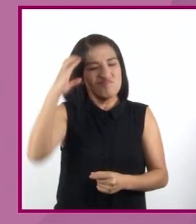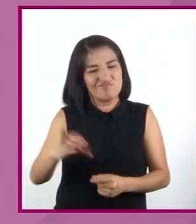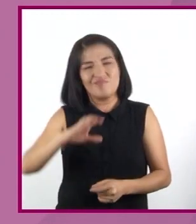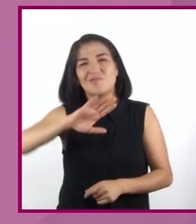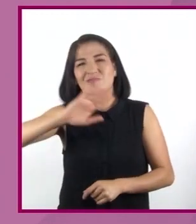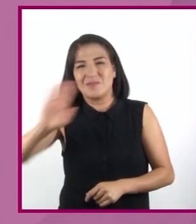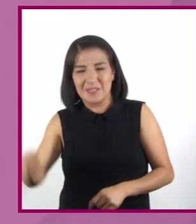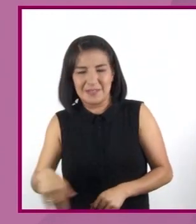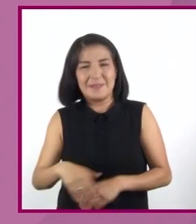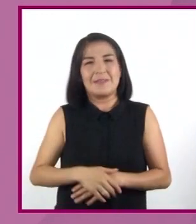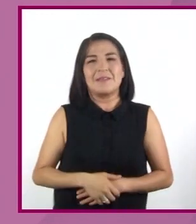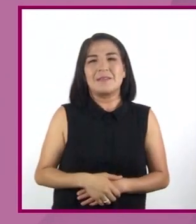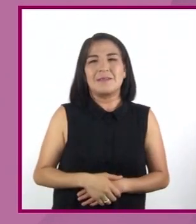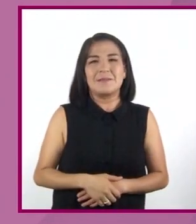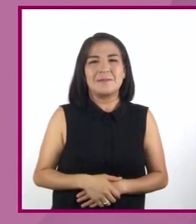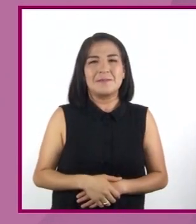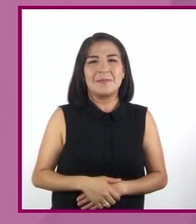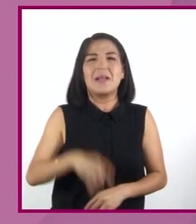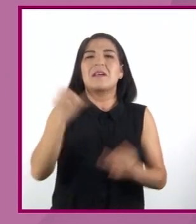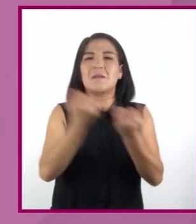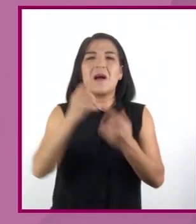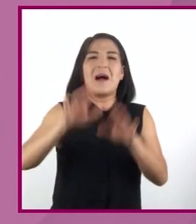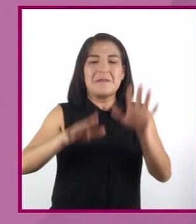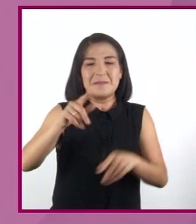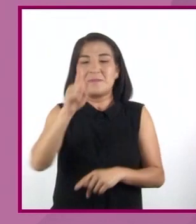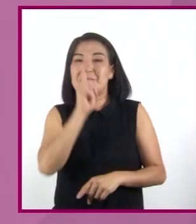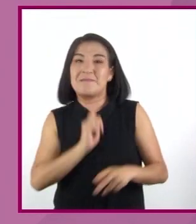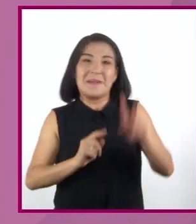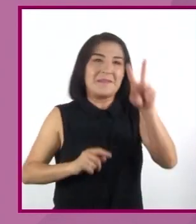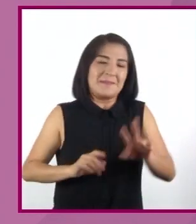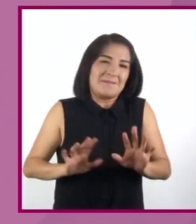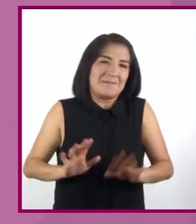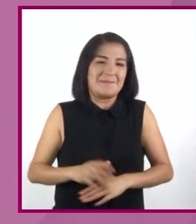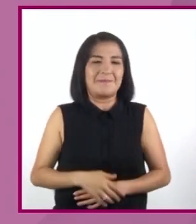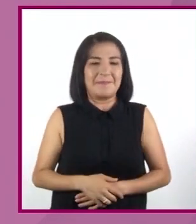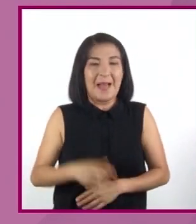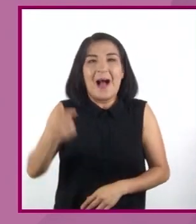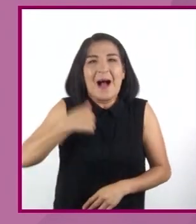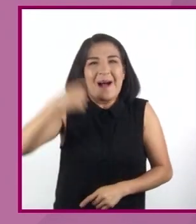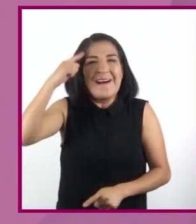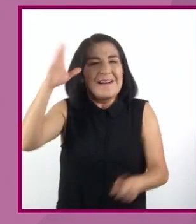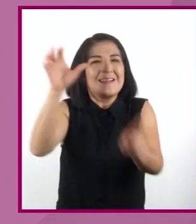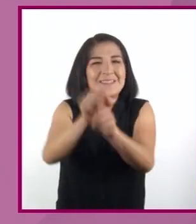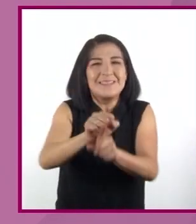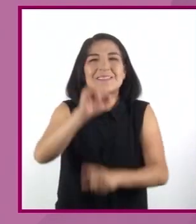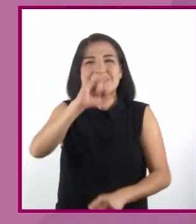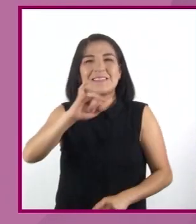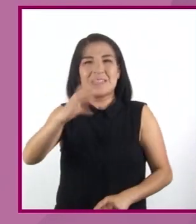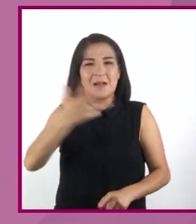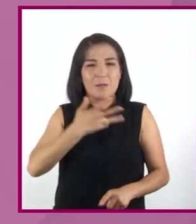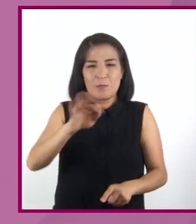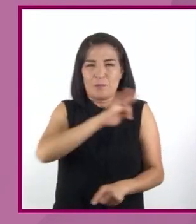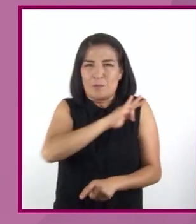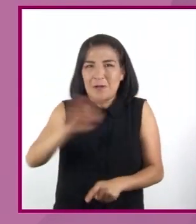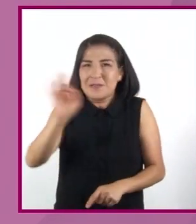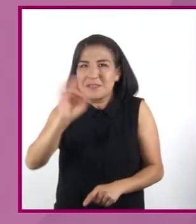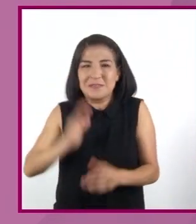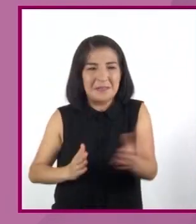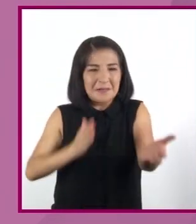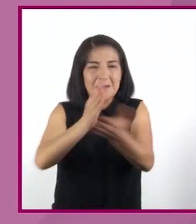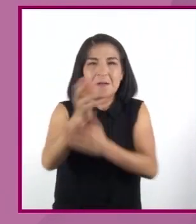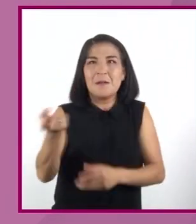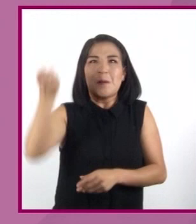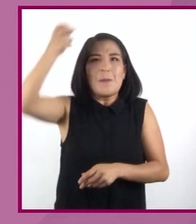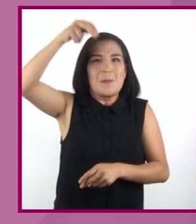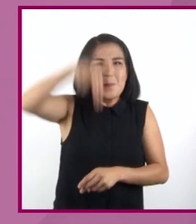modo que tiene una posición activa y expectante. ¡Ah, lo tengo! Solamente una fuerza sobrehumana pudo meter en la